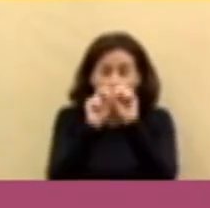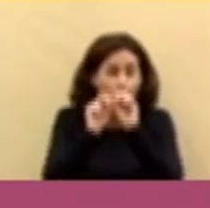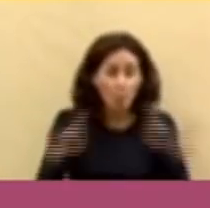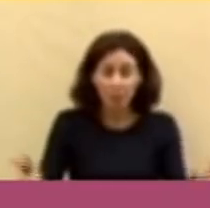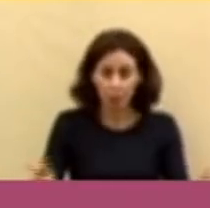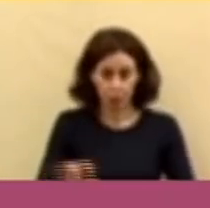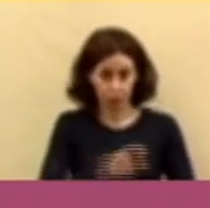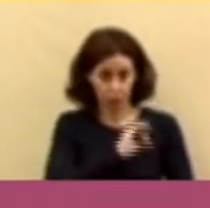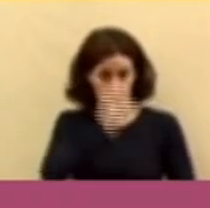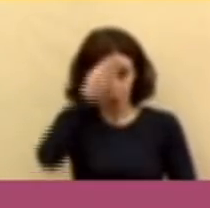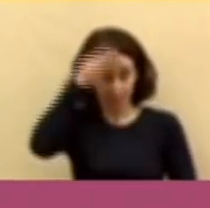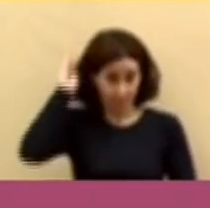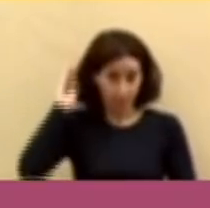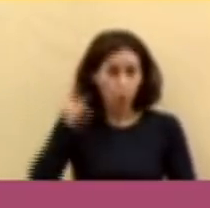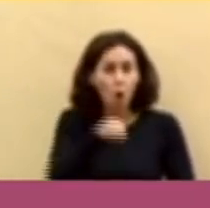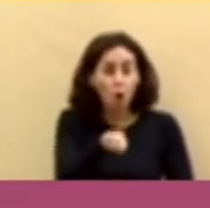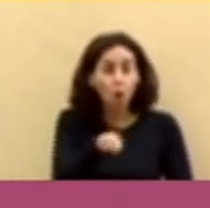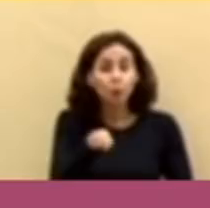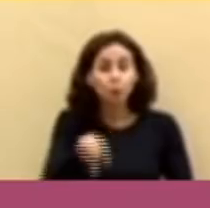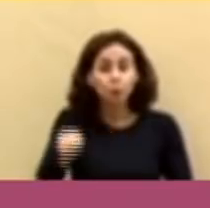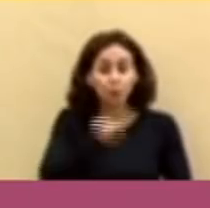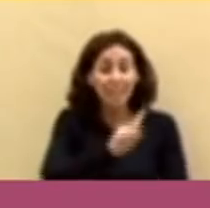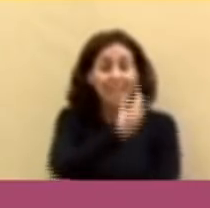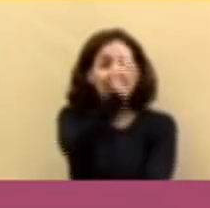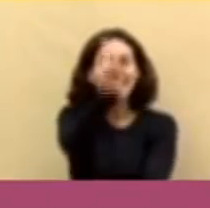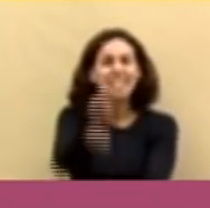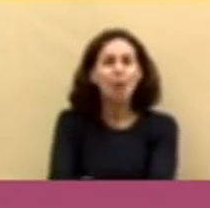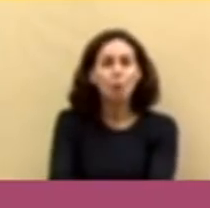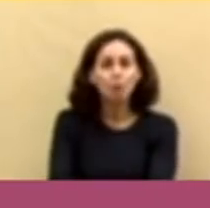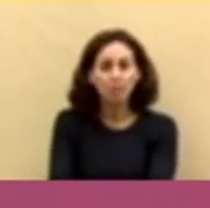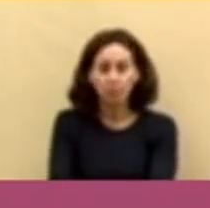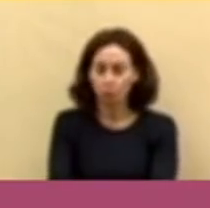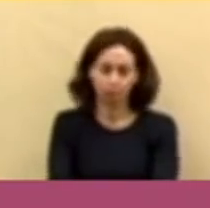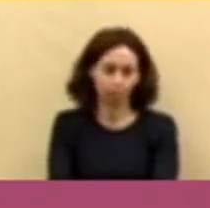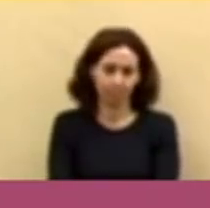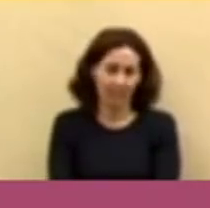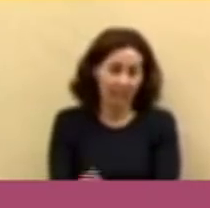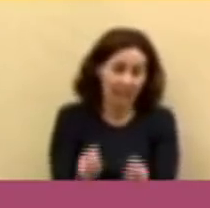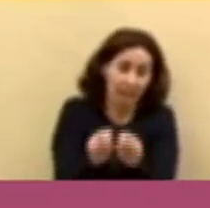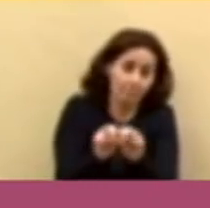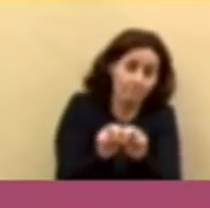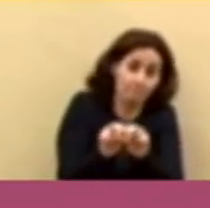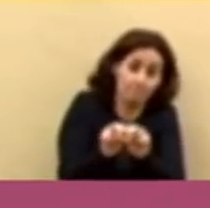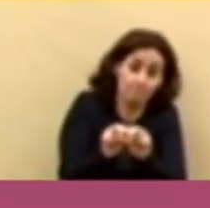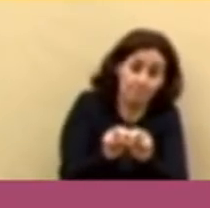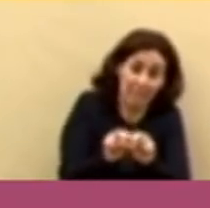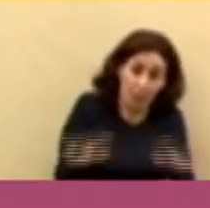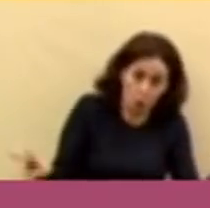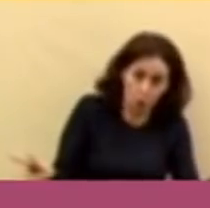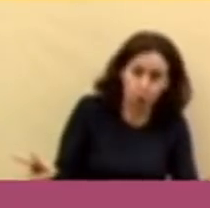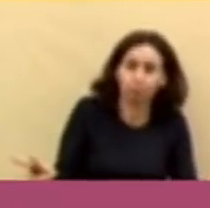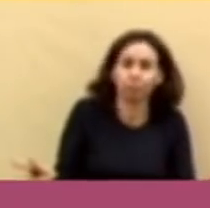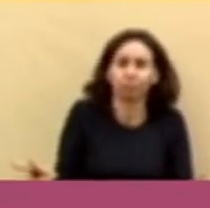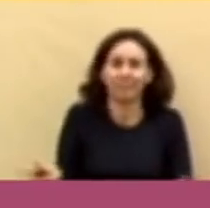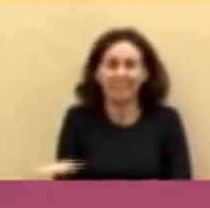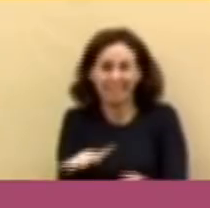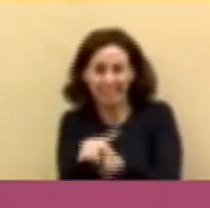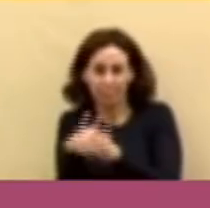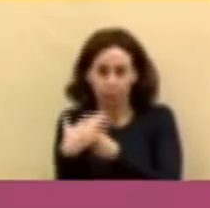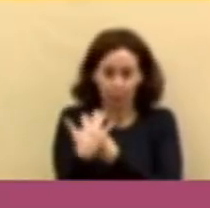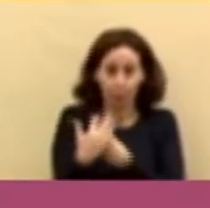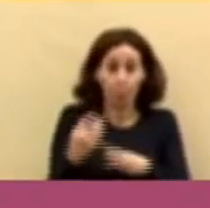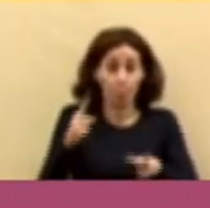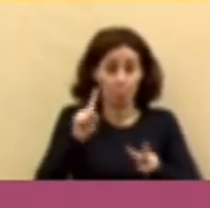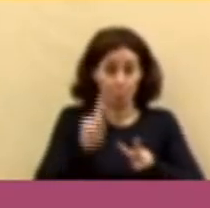unido usted hoy a la brutal caricatura de Vox, a la brutal caricatura